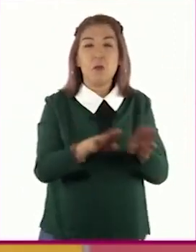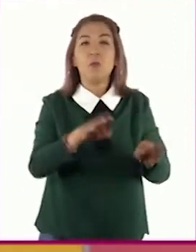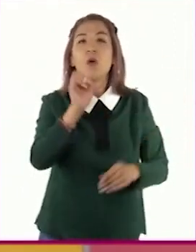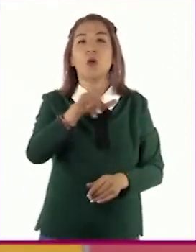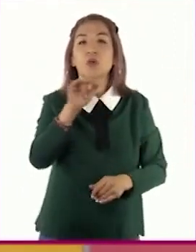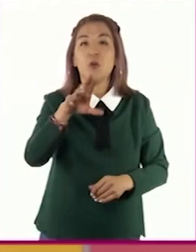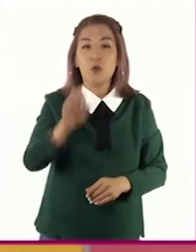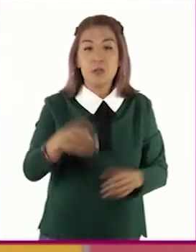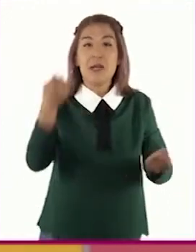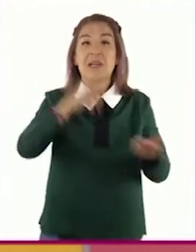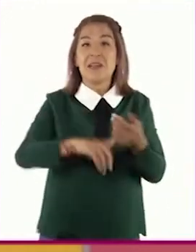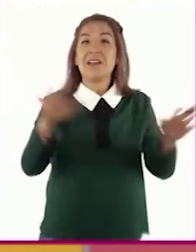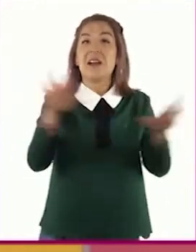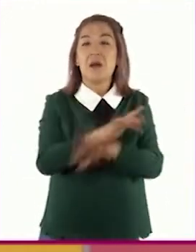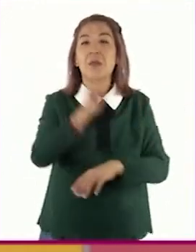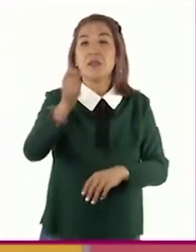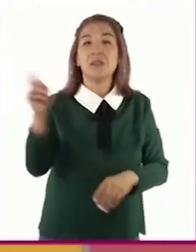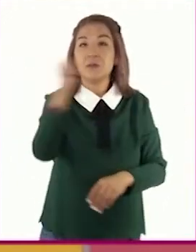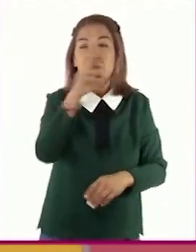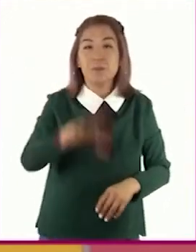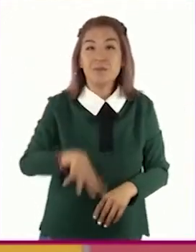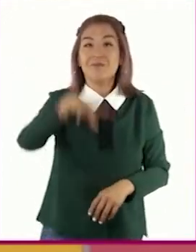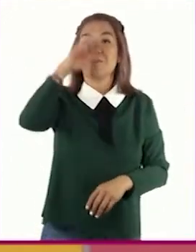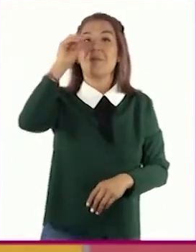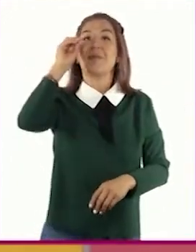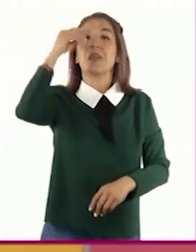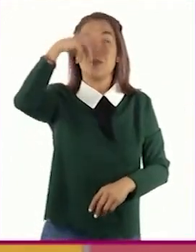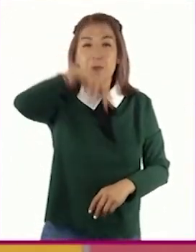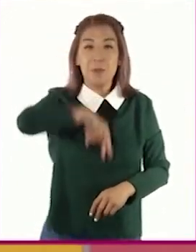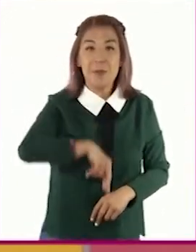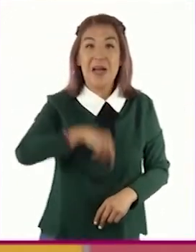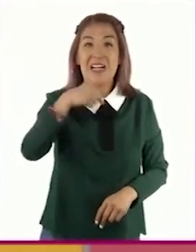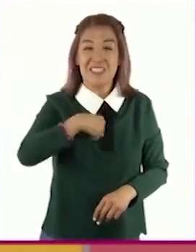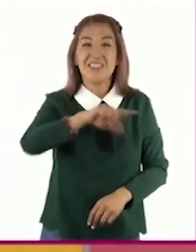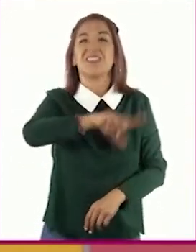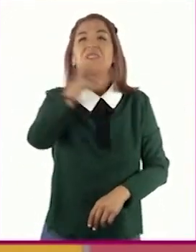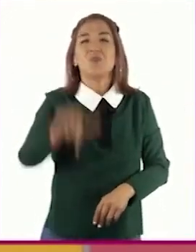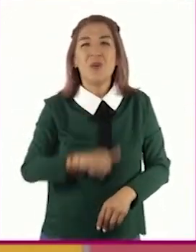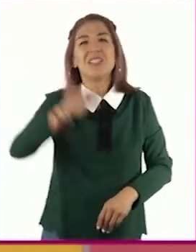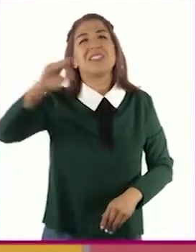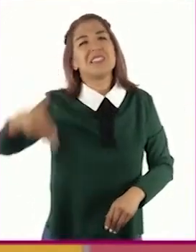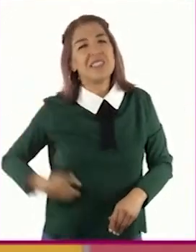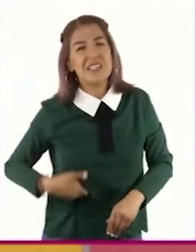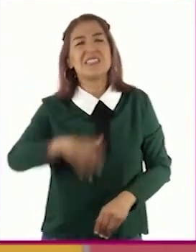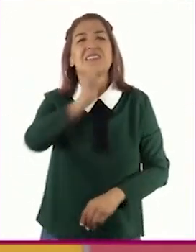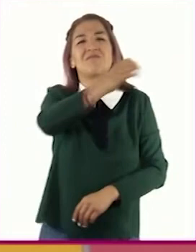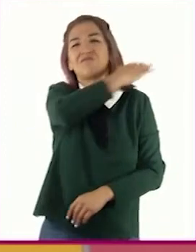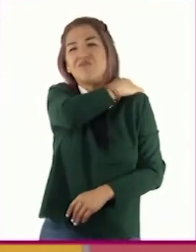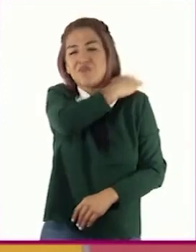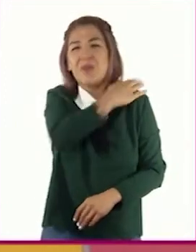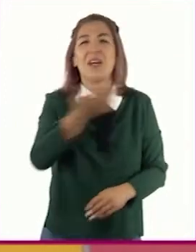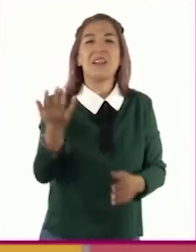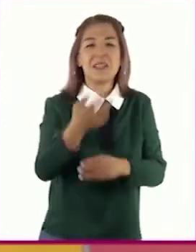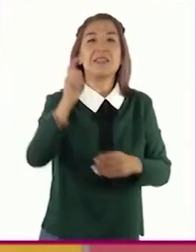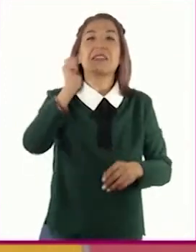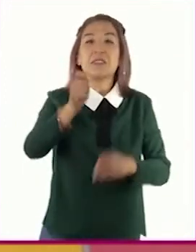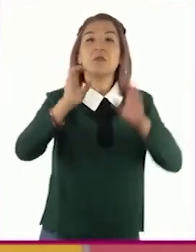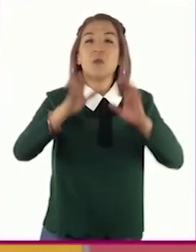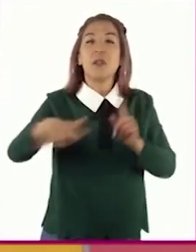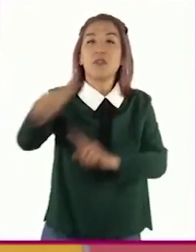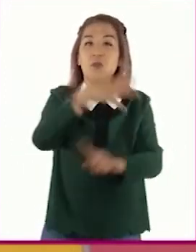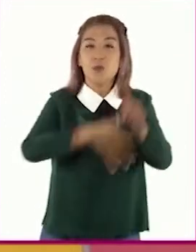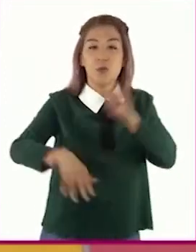con nuestro cuerpo, sobre todo con el interior de nuestras vías respiratorias, y las lastima. Entonces, por eso es importante que no haya ozono aquí en